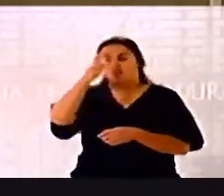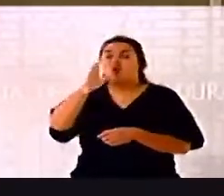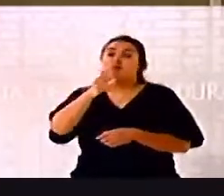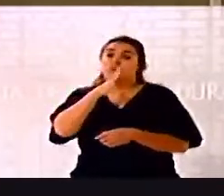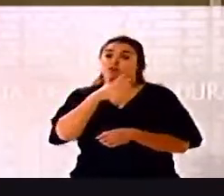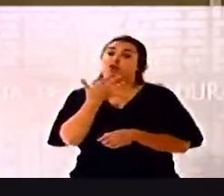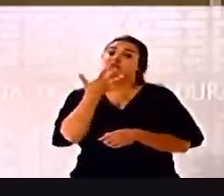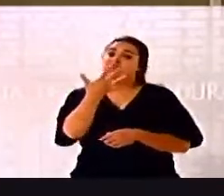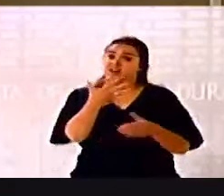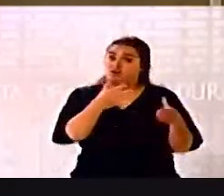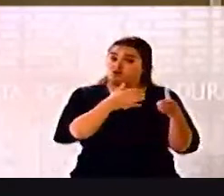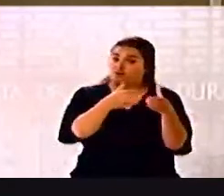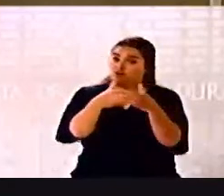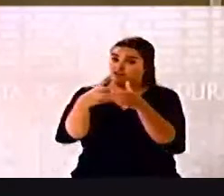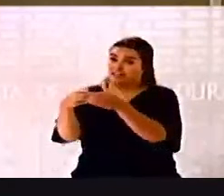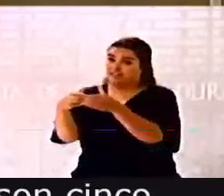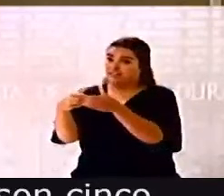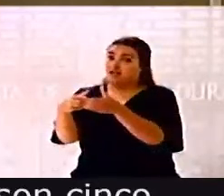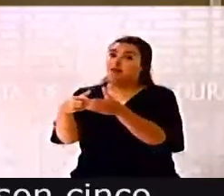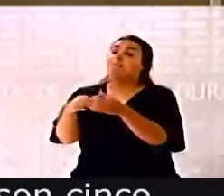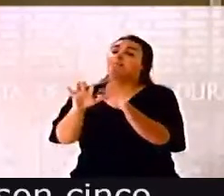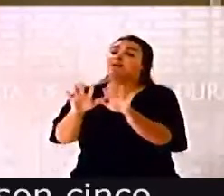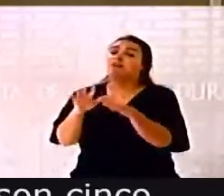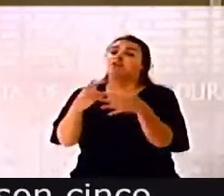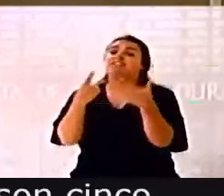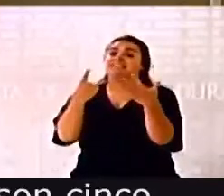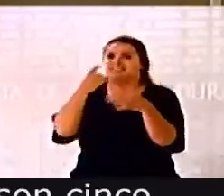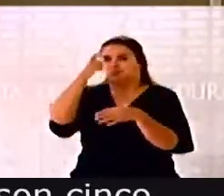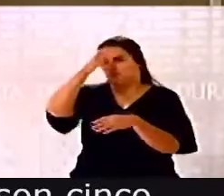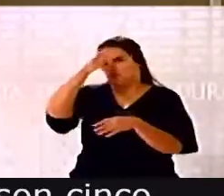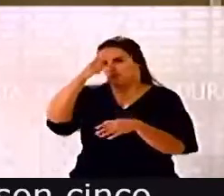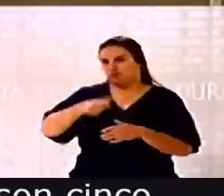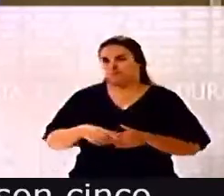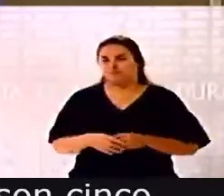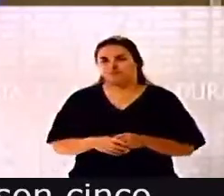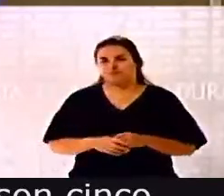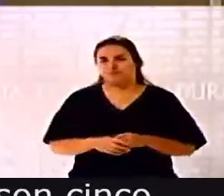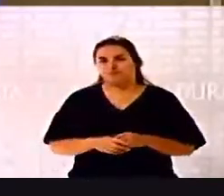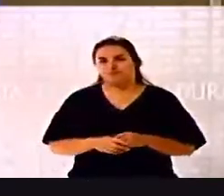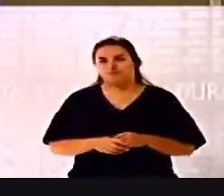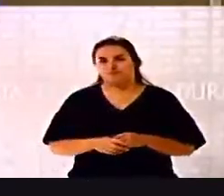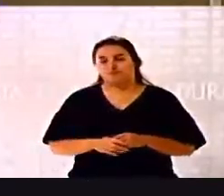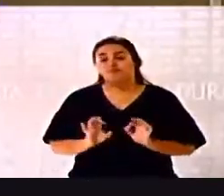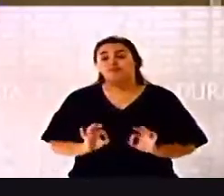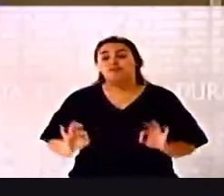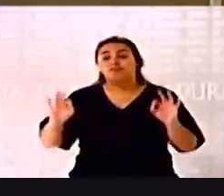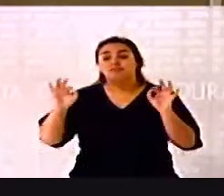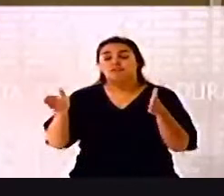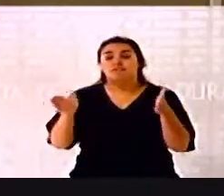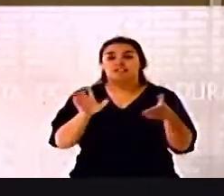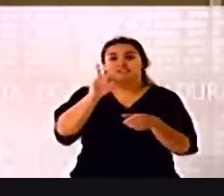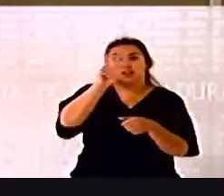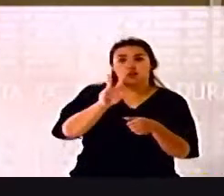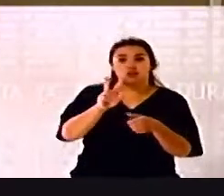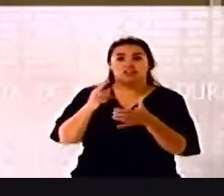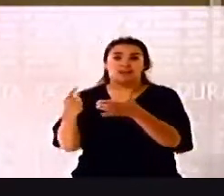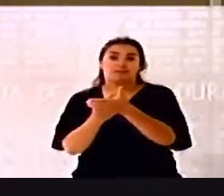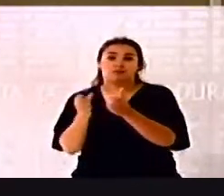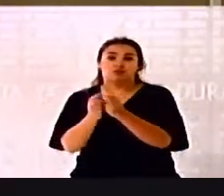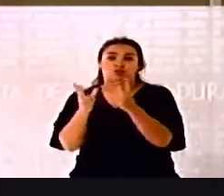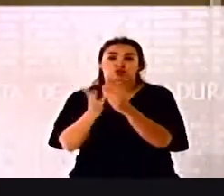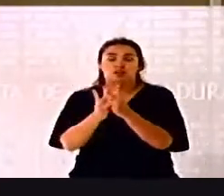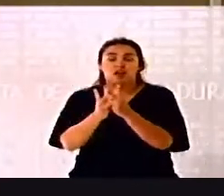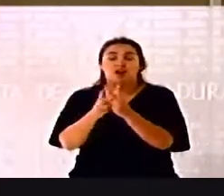5 brotes y 6 localidades. En concreto, tenemos en fase 2 y en aislamiento social a la